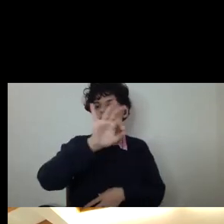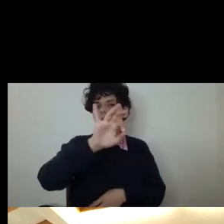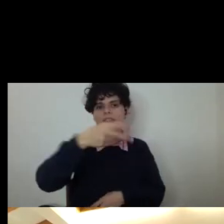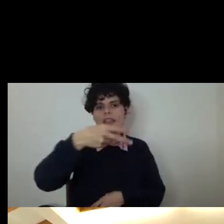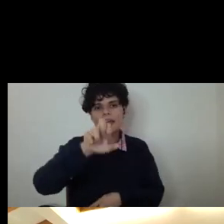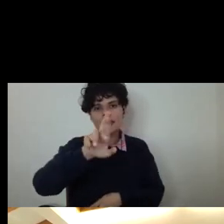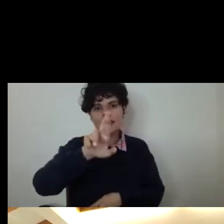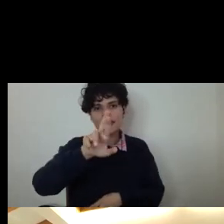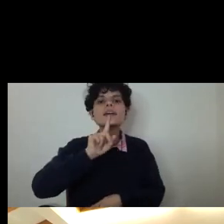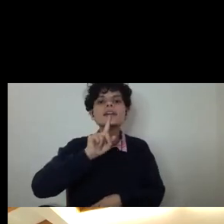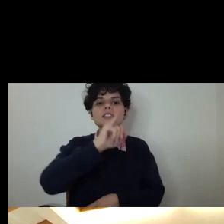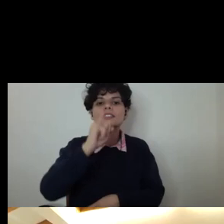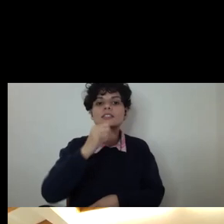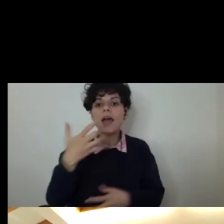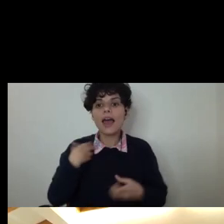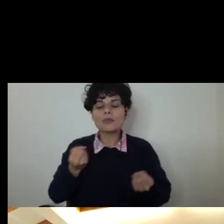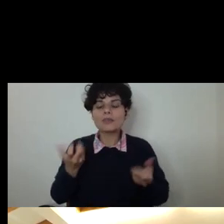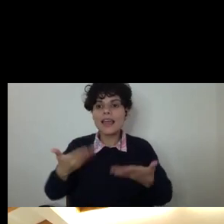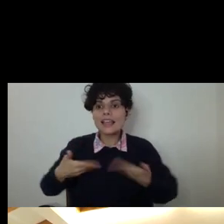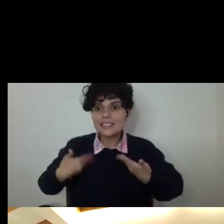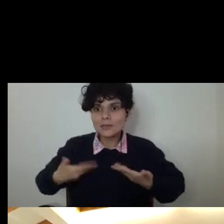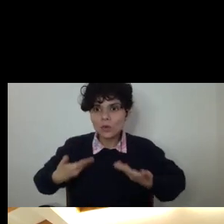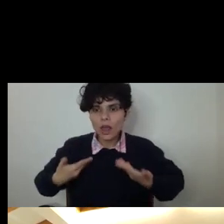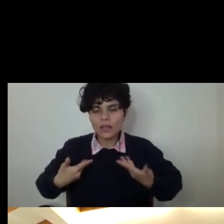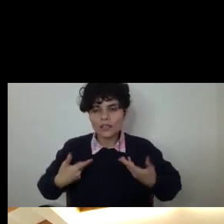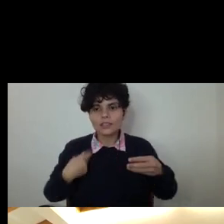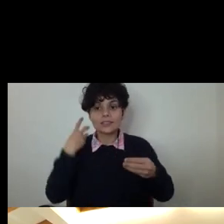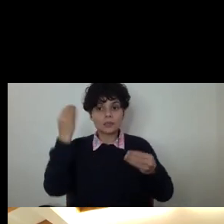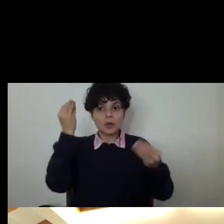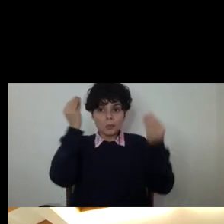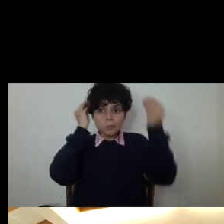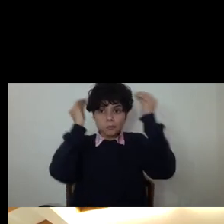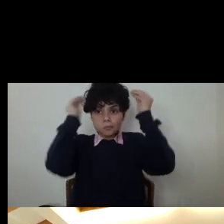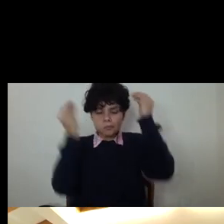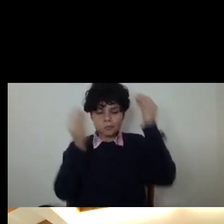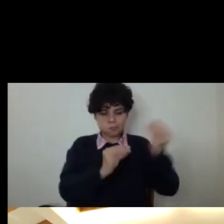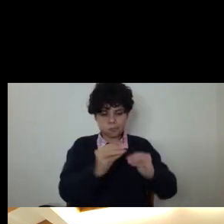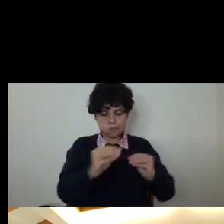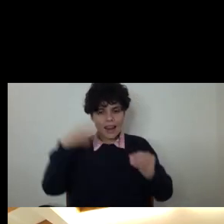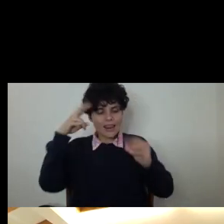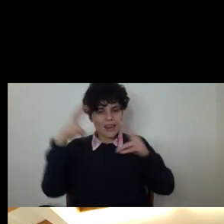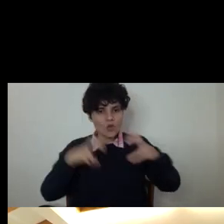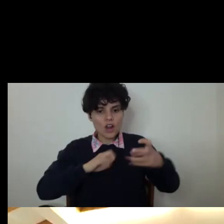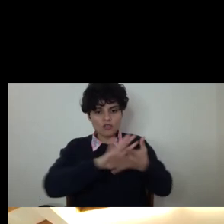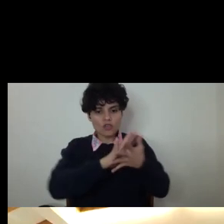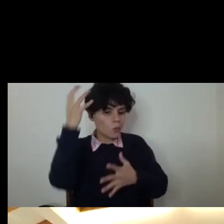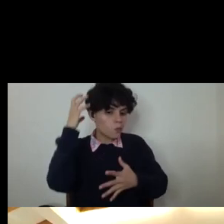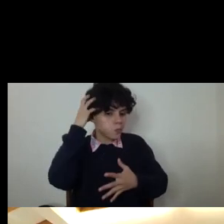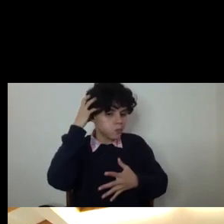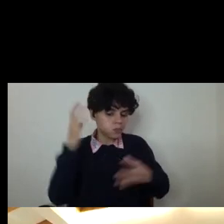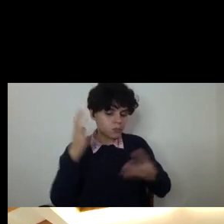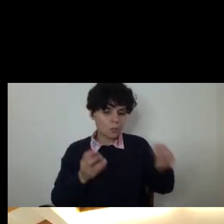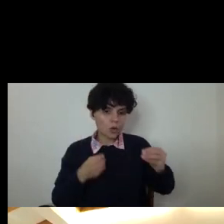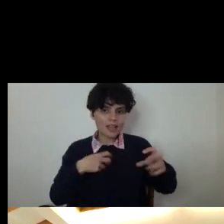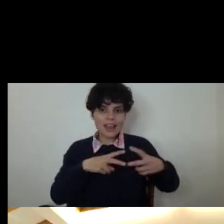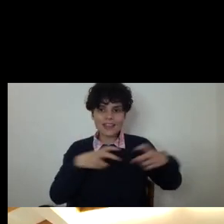estimulación de campo. O sea, se ponen electrodos y se estimula todo el campo donde están las neuronas. Y ustedes ven que se